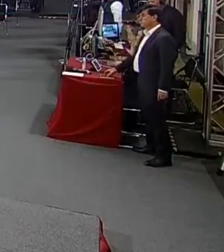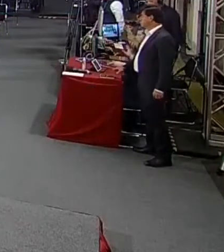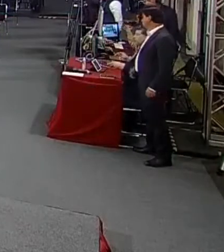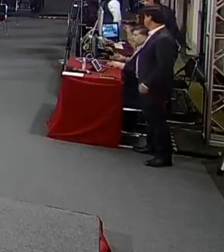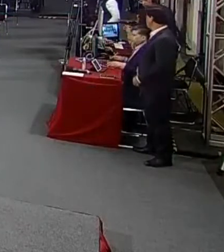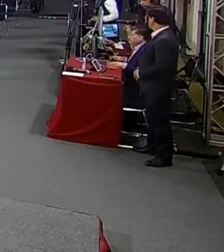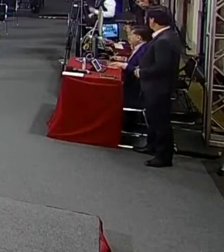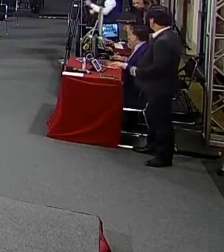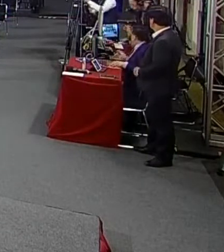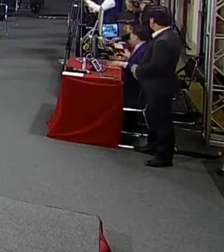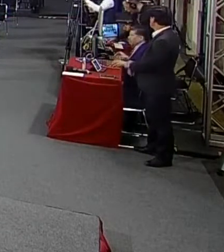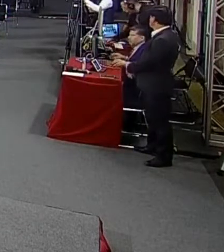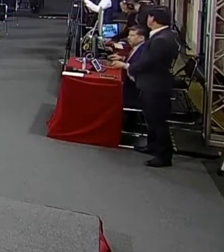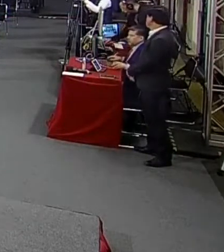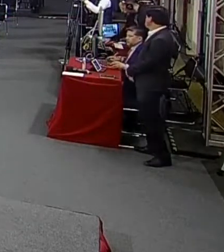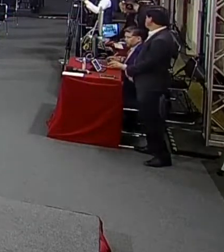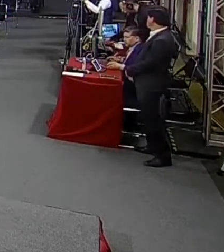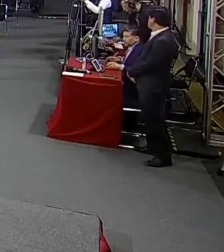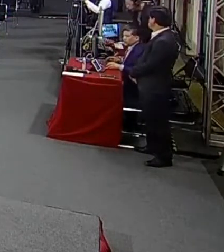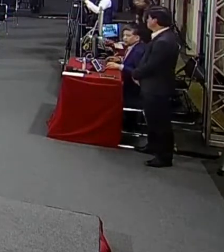Con su permiso, señor presidente,